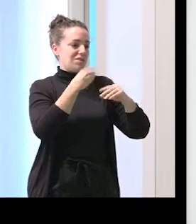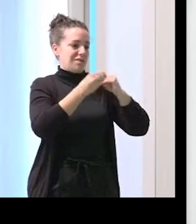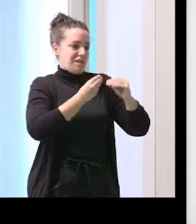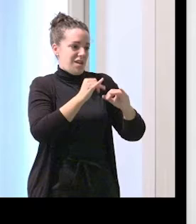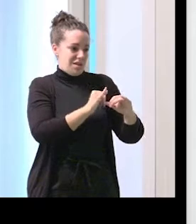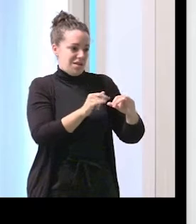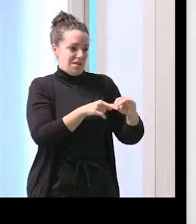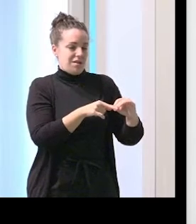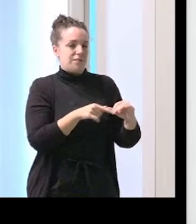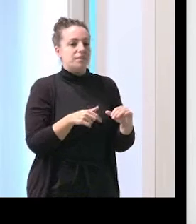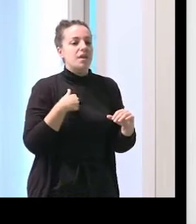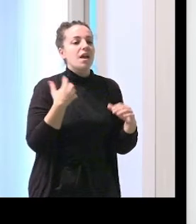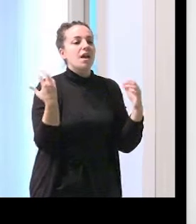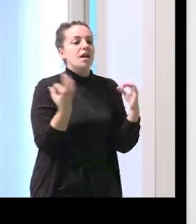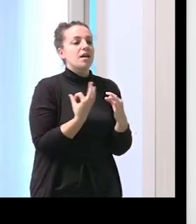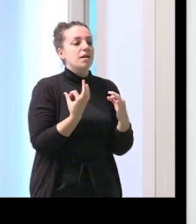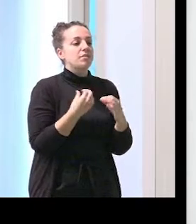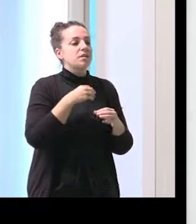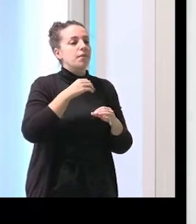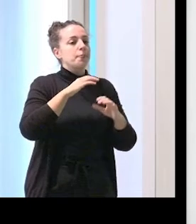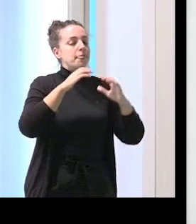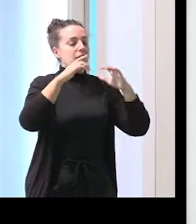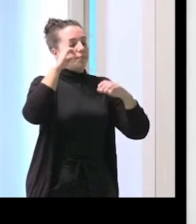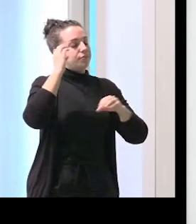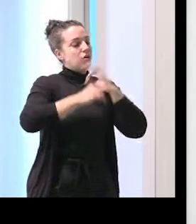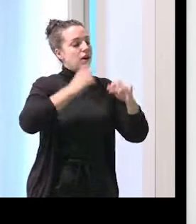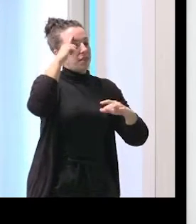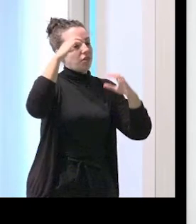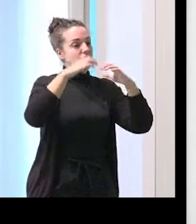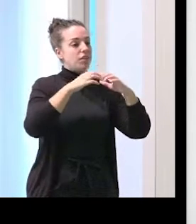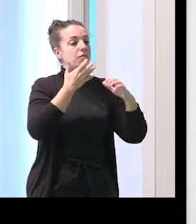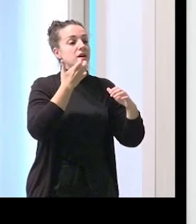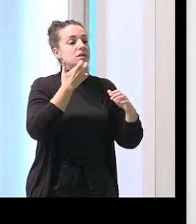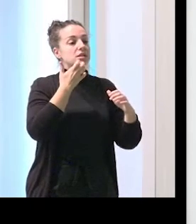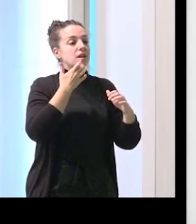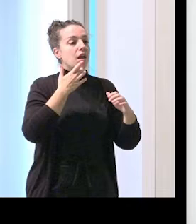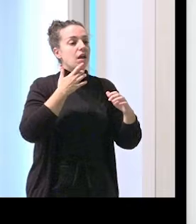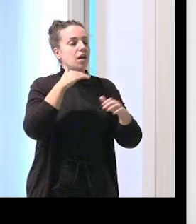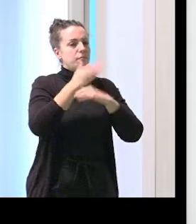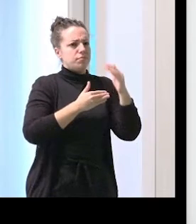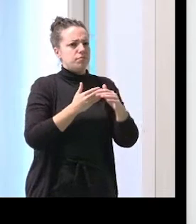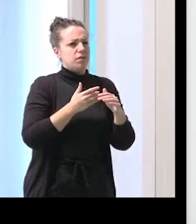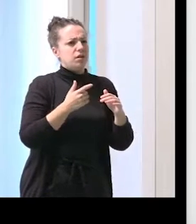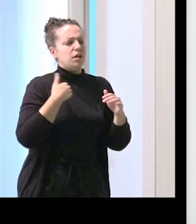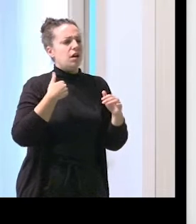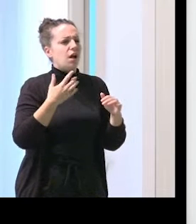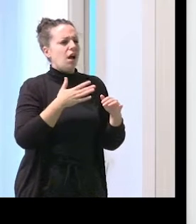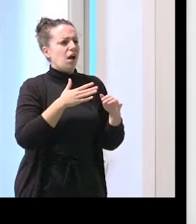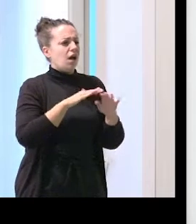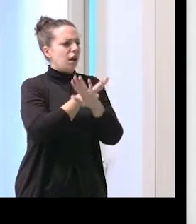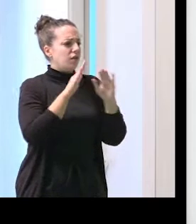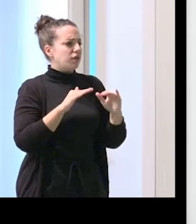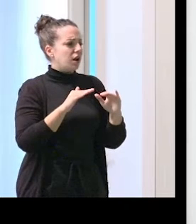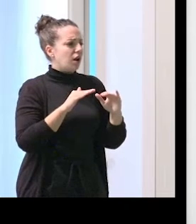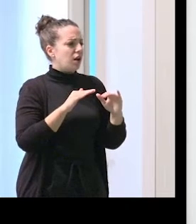Bien. ¿Qué pasa con la reorganización cerebral? Si se producen periodos tempranos del desarrollo sensitivo, la preferencia oral es difícil de